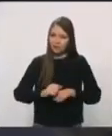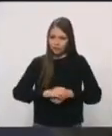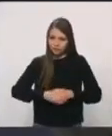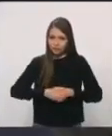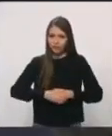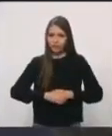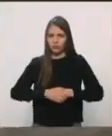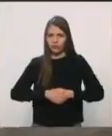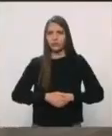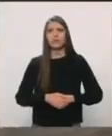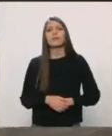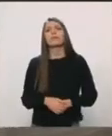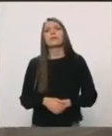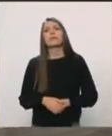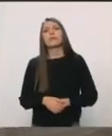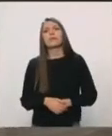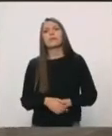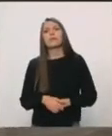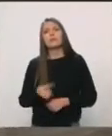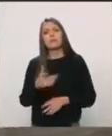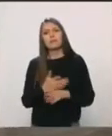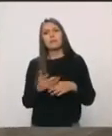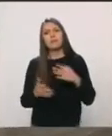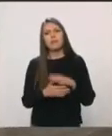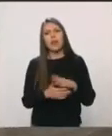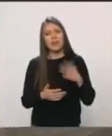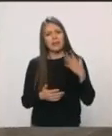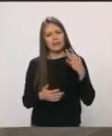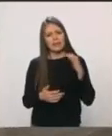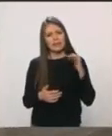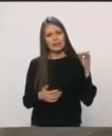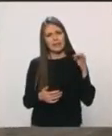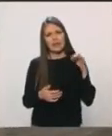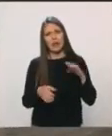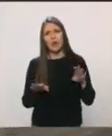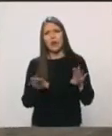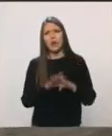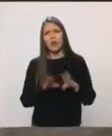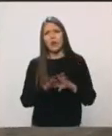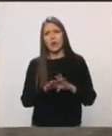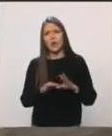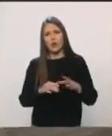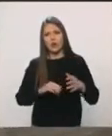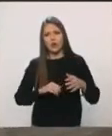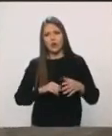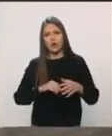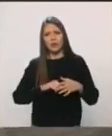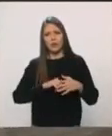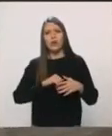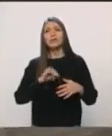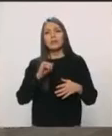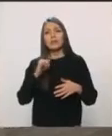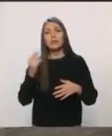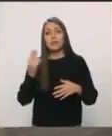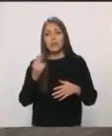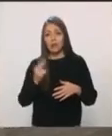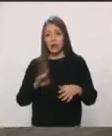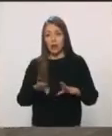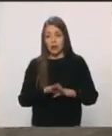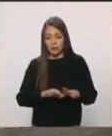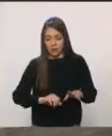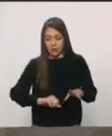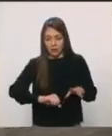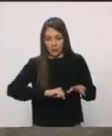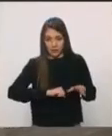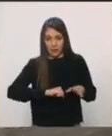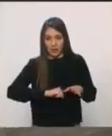que tu mano izquierda hace un movimiento como de ganchito. Justo, porque buscamos primero entrar y luego subir para tocar el diafragma. ¿Qué